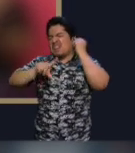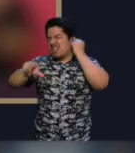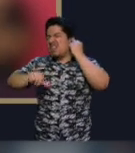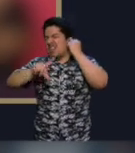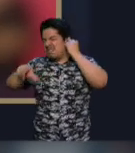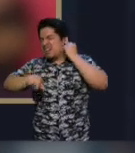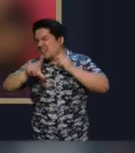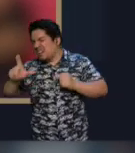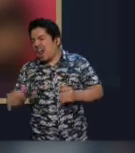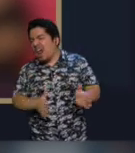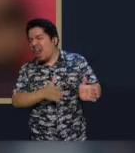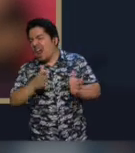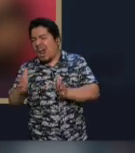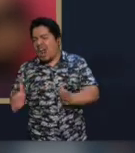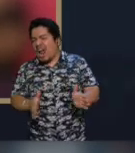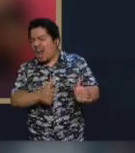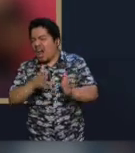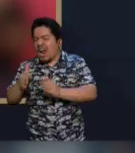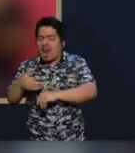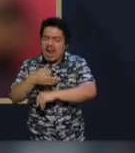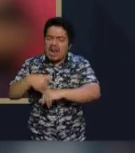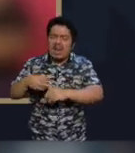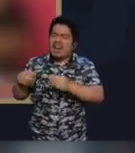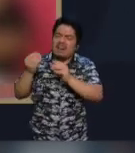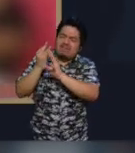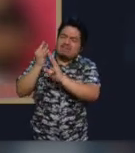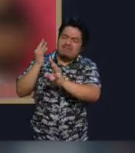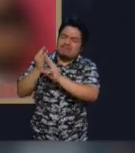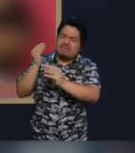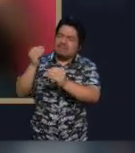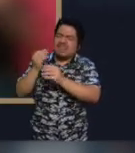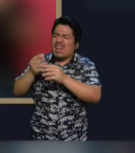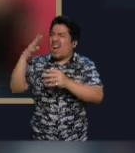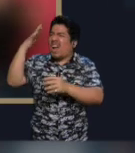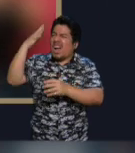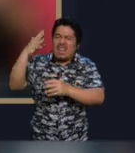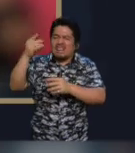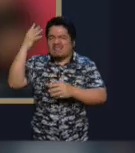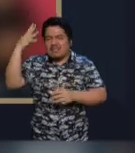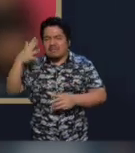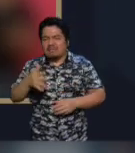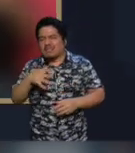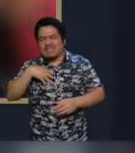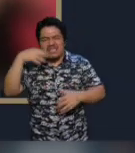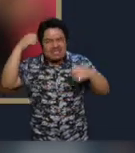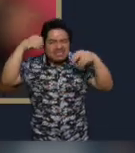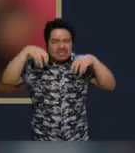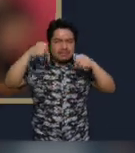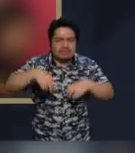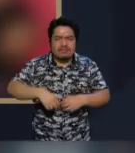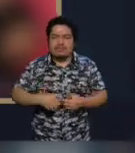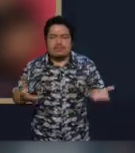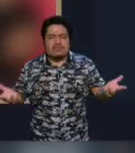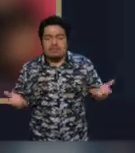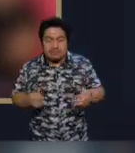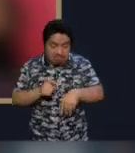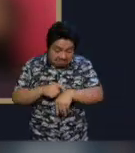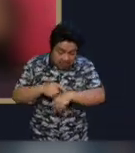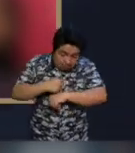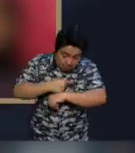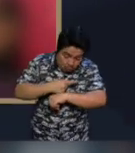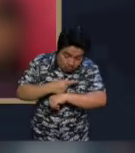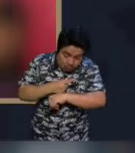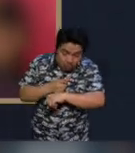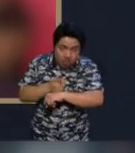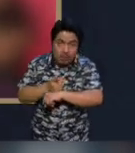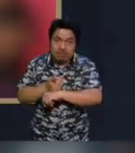Ya voy a ir, más tarde. Hay mucha gente, hay mucho calor, hay mucho sol, está lloviendo. Ya se pasó el tiempo